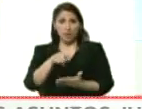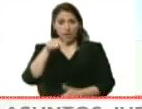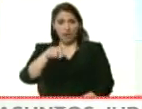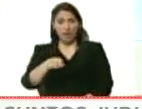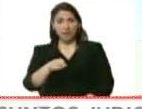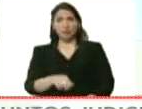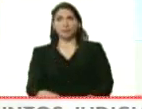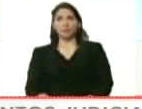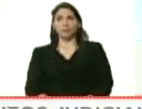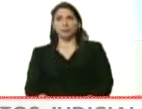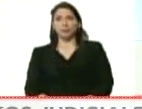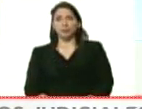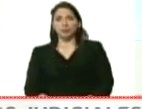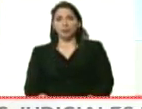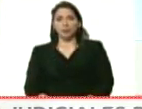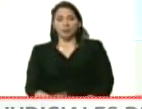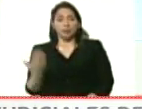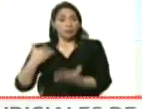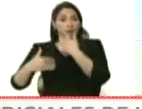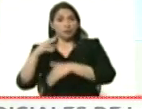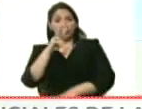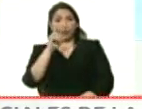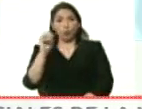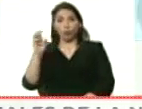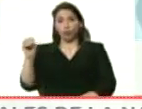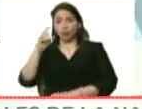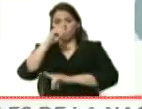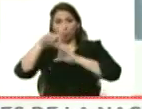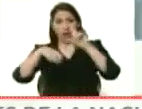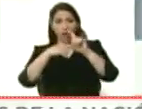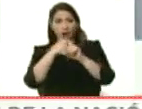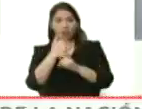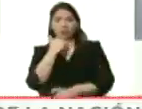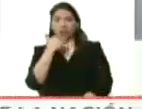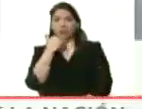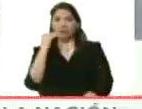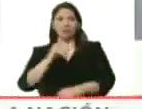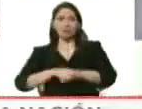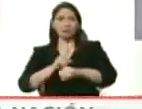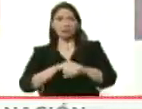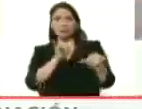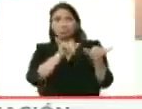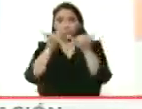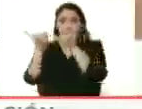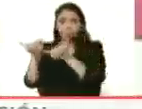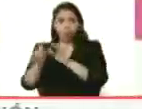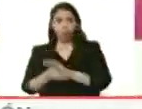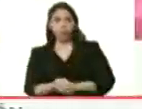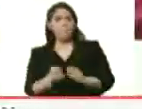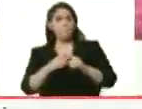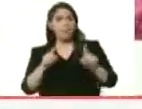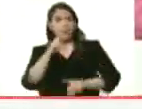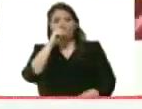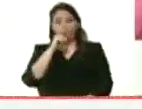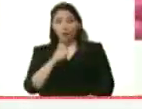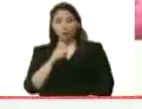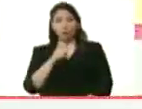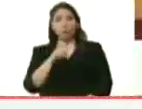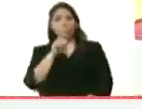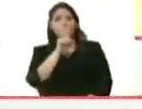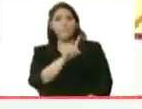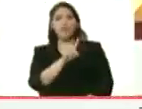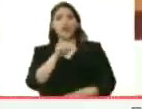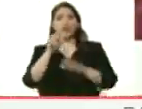altar, ya que hace 200 años, casi que a la misma hora, pero del año